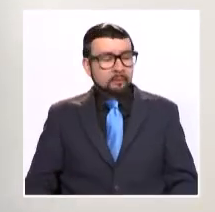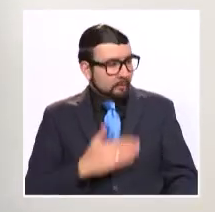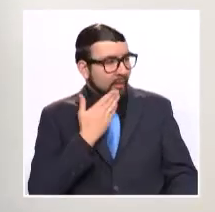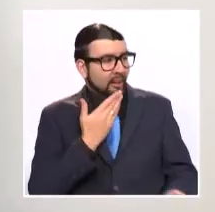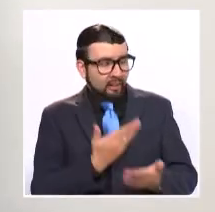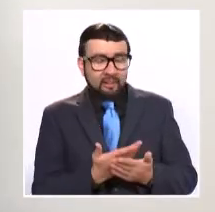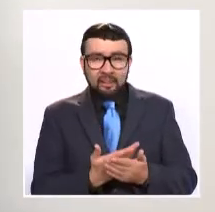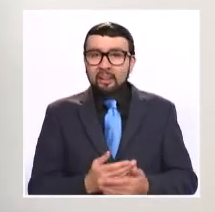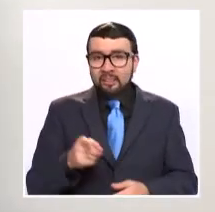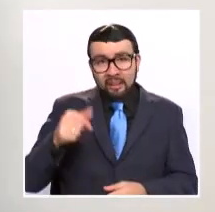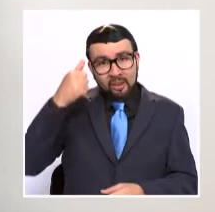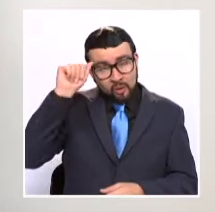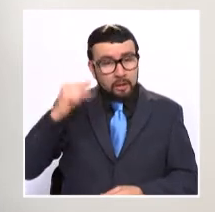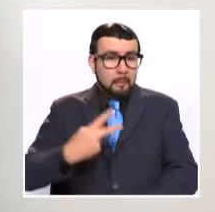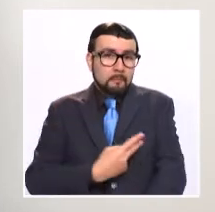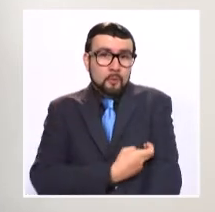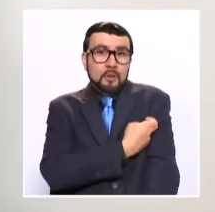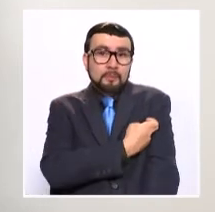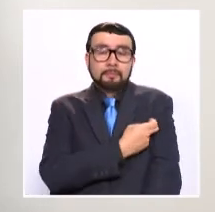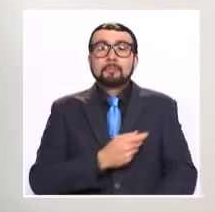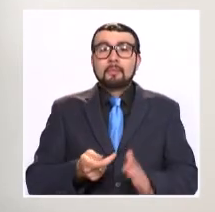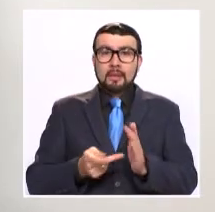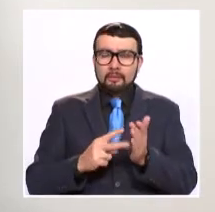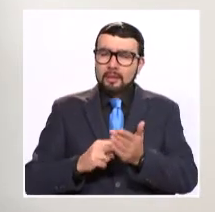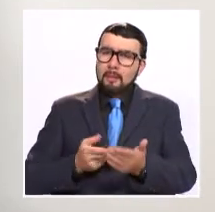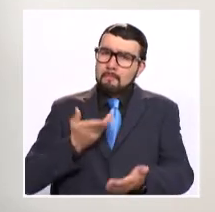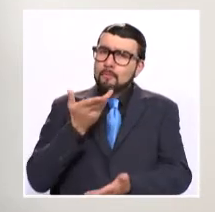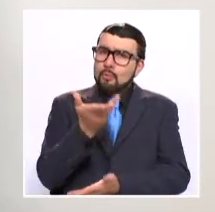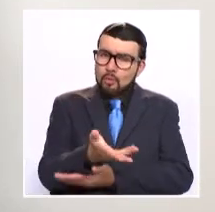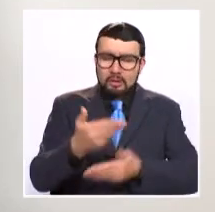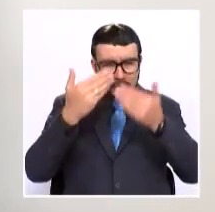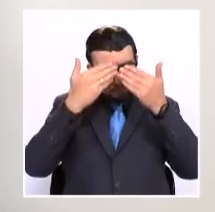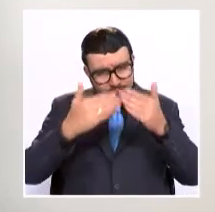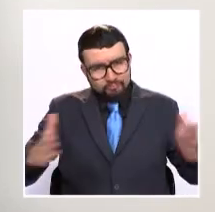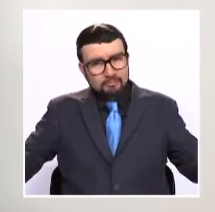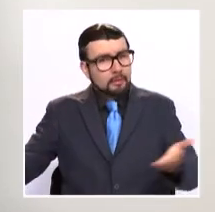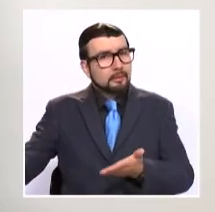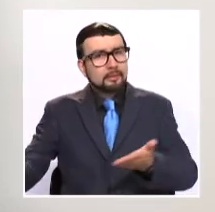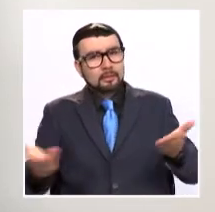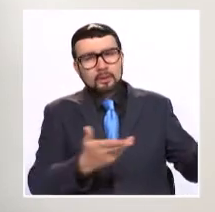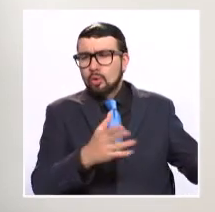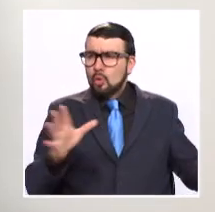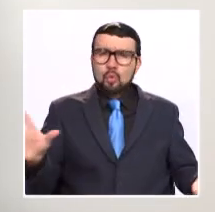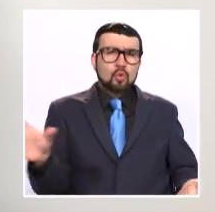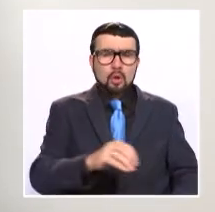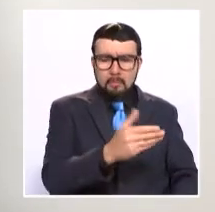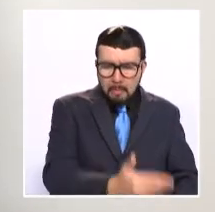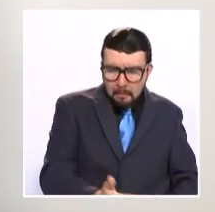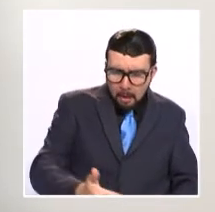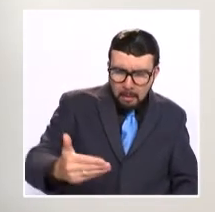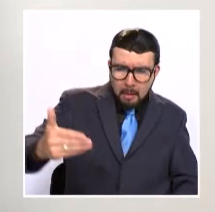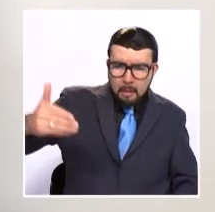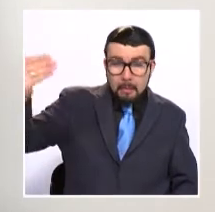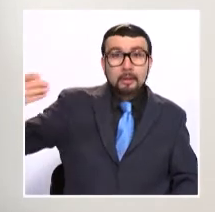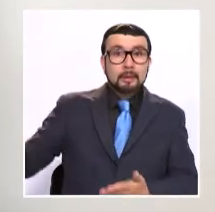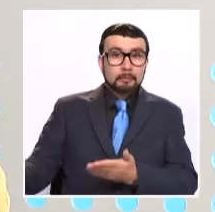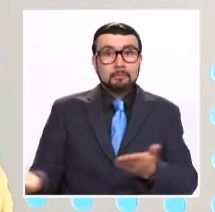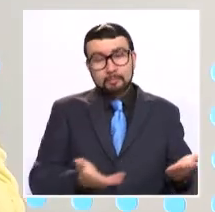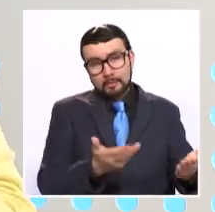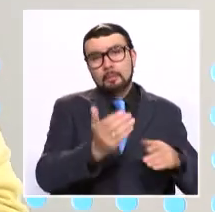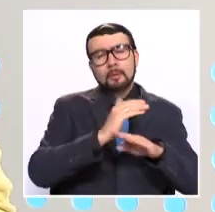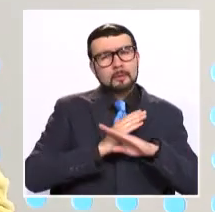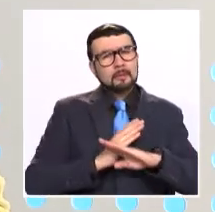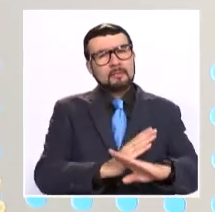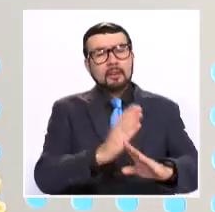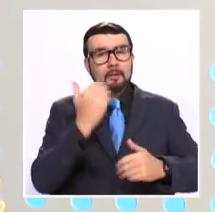gracias. Recuerden que vacunación es una propuesta de puertas abiertas para todos los grupos de edad y los invitamos a prevenir. Y también quiero